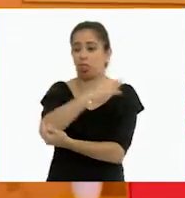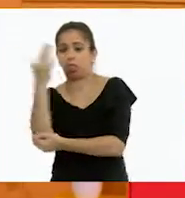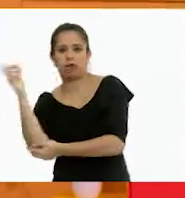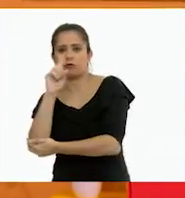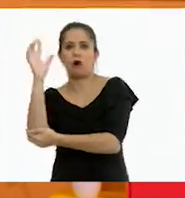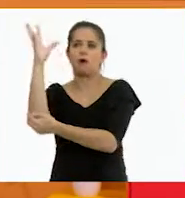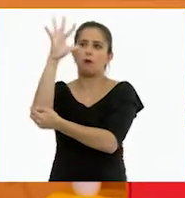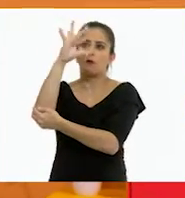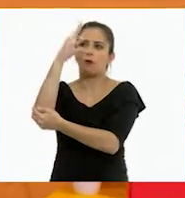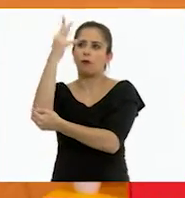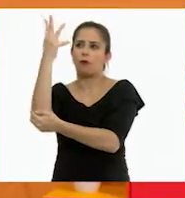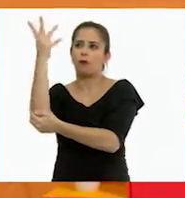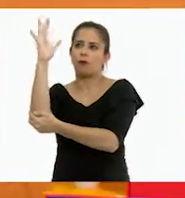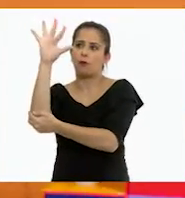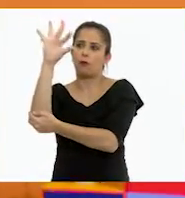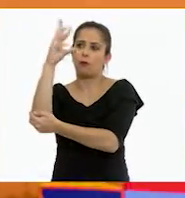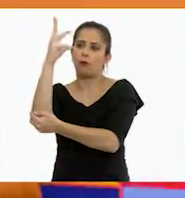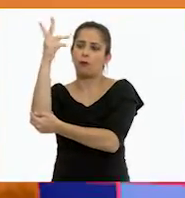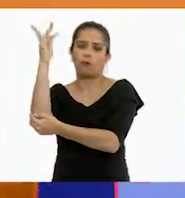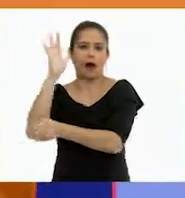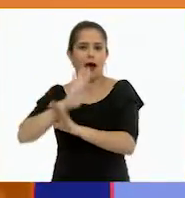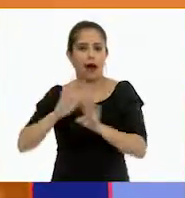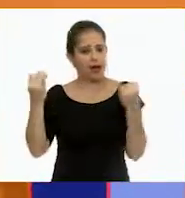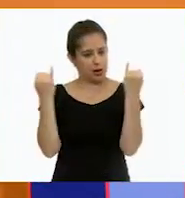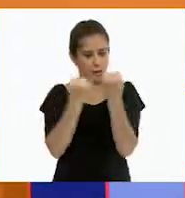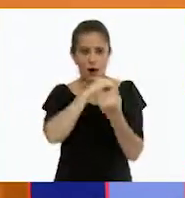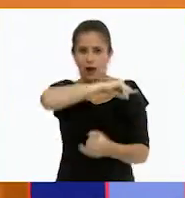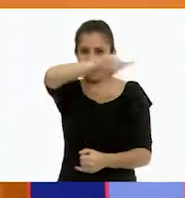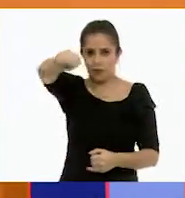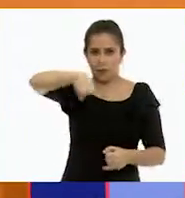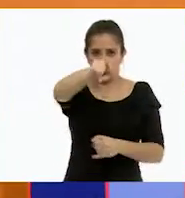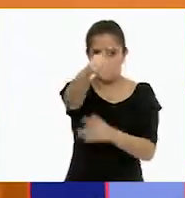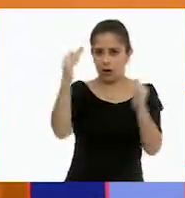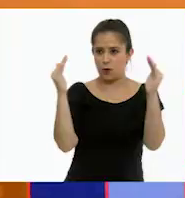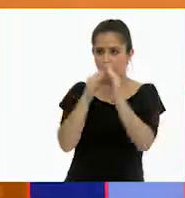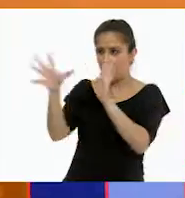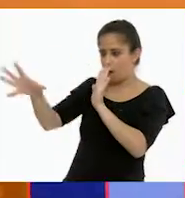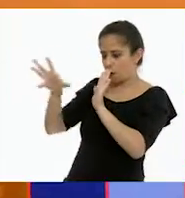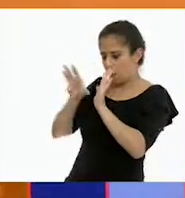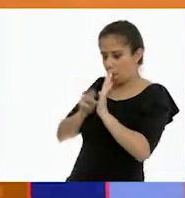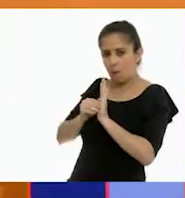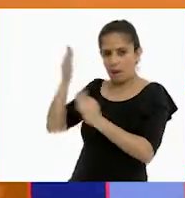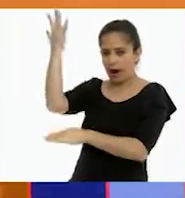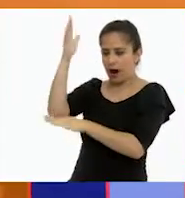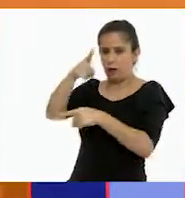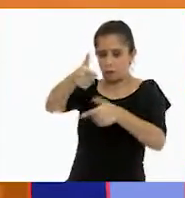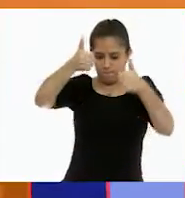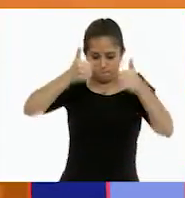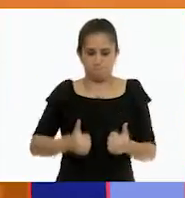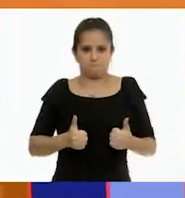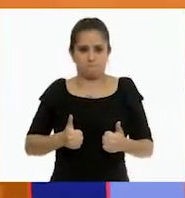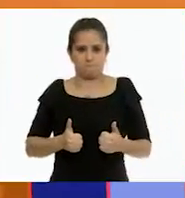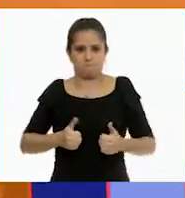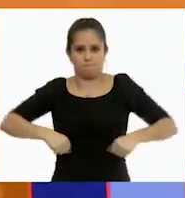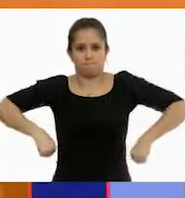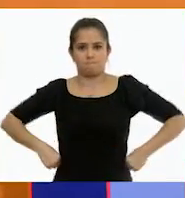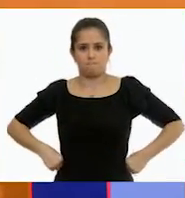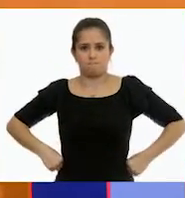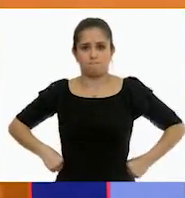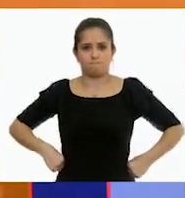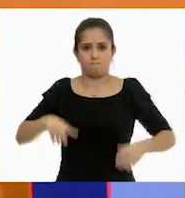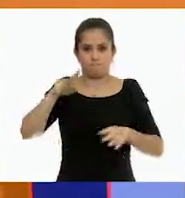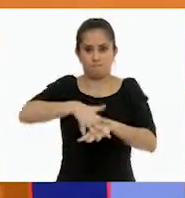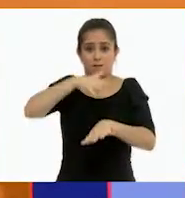árboles son tan poderosos. Muy bien. A ver, colocas tus pies. Allá en casa también. También. Eso, Juan. Coloca tus